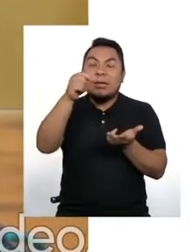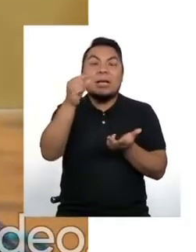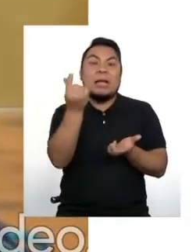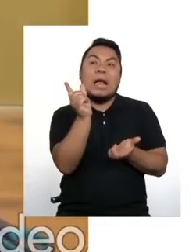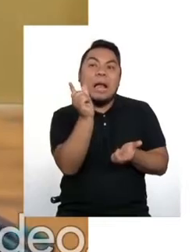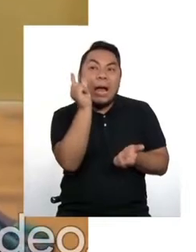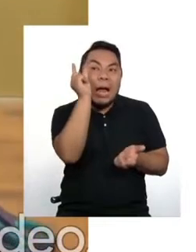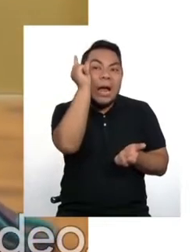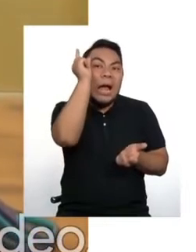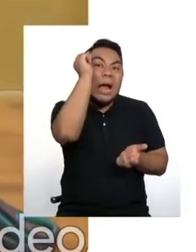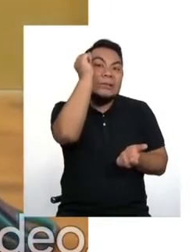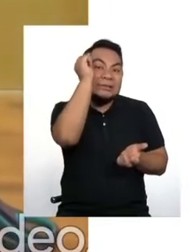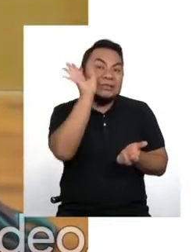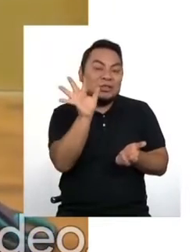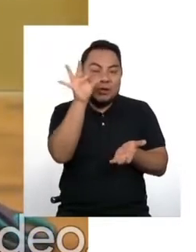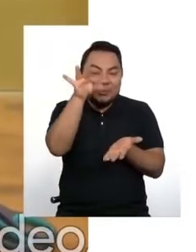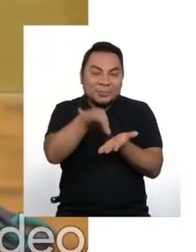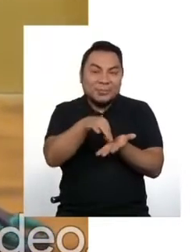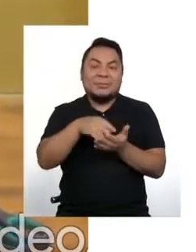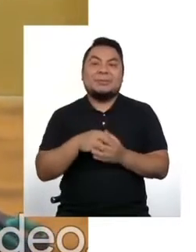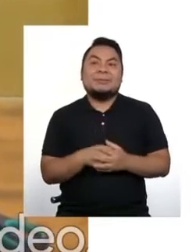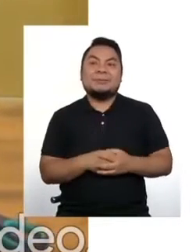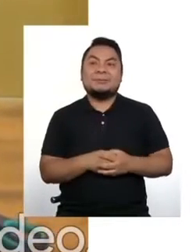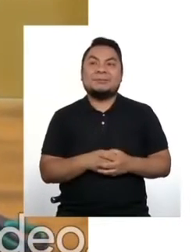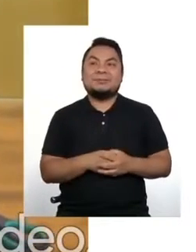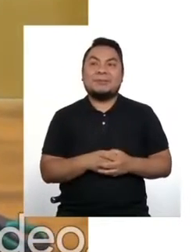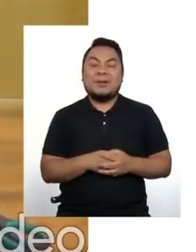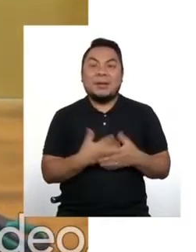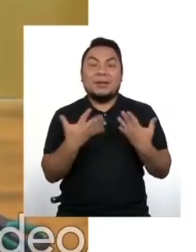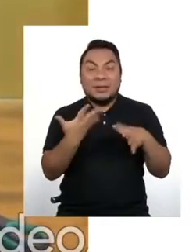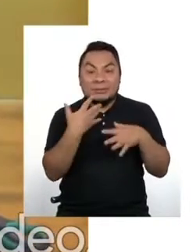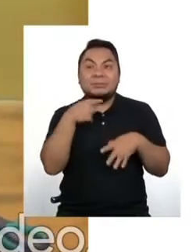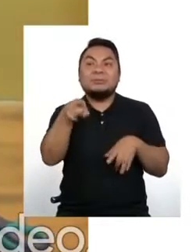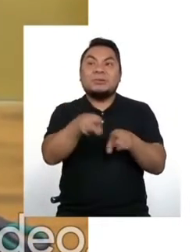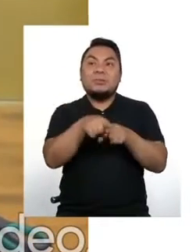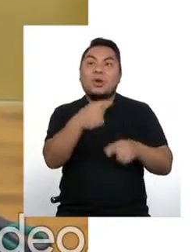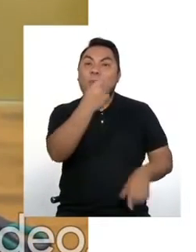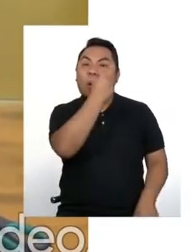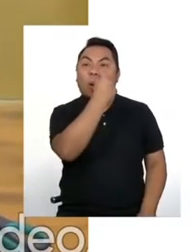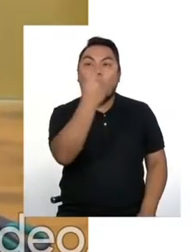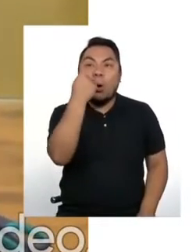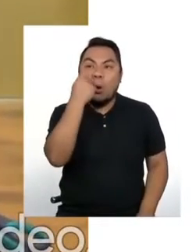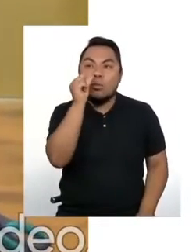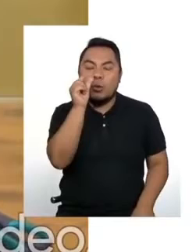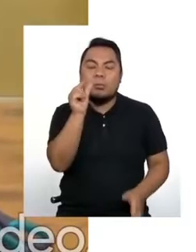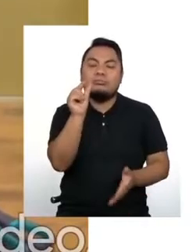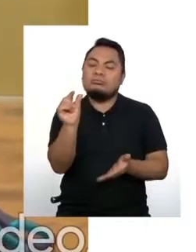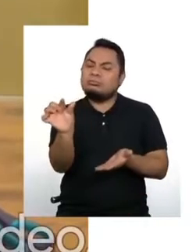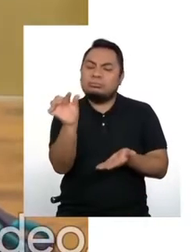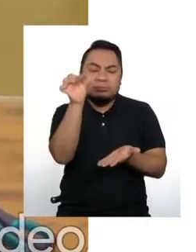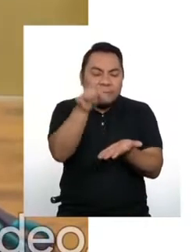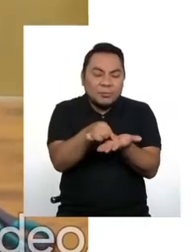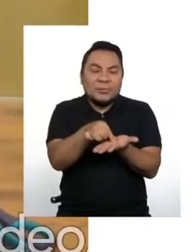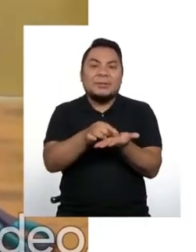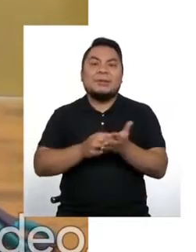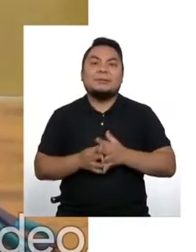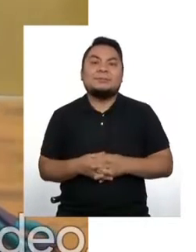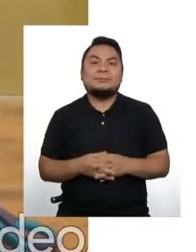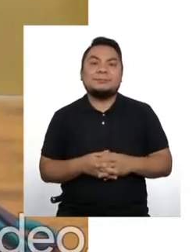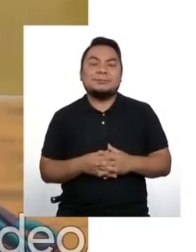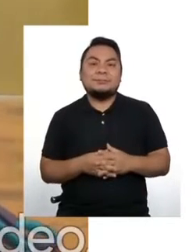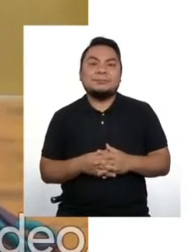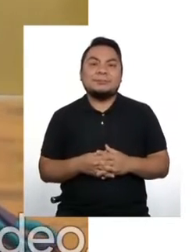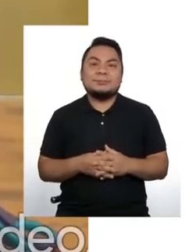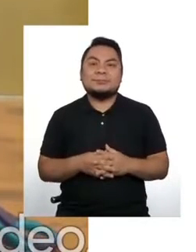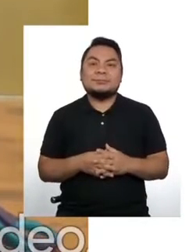rayas. Es importante estimular los otros sentidos para que obtenga la información que no logra recibir